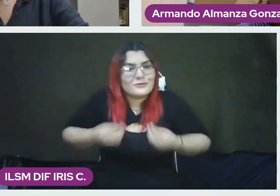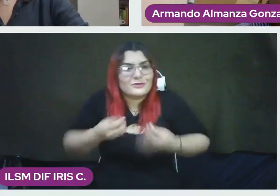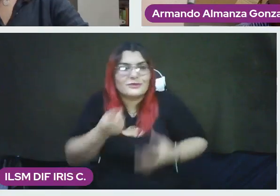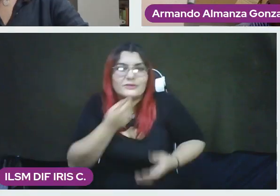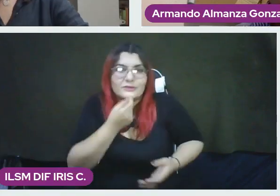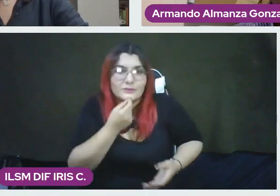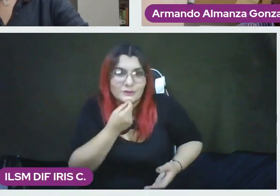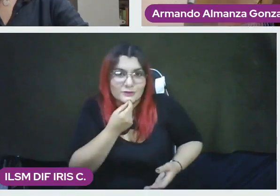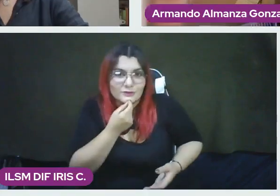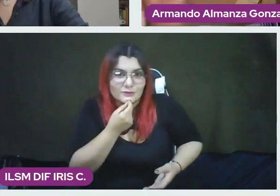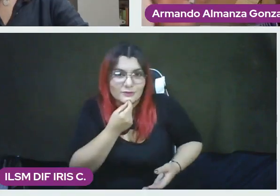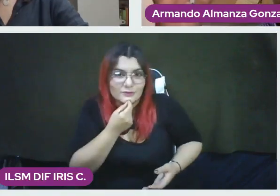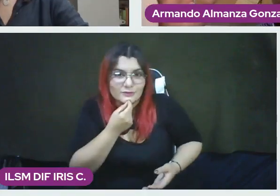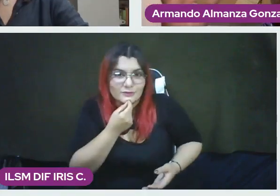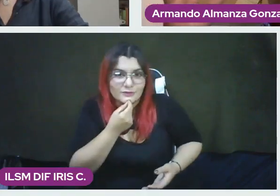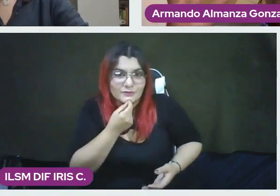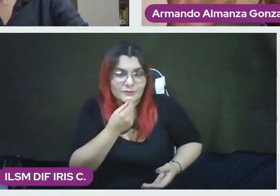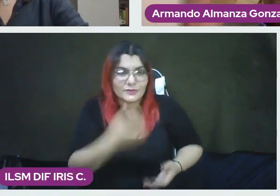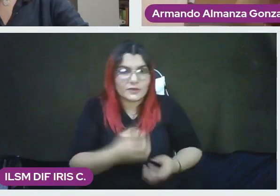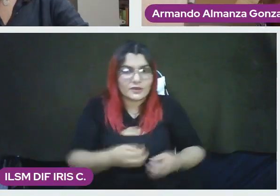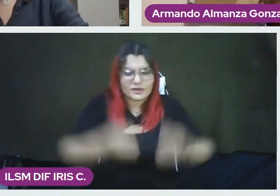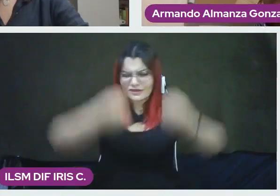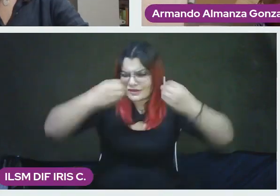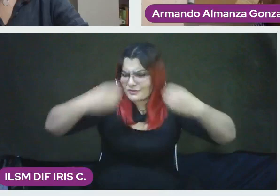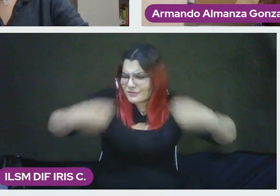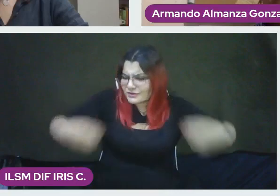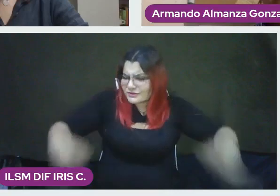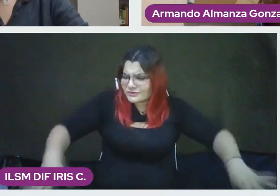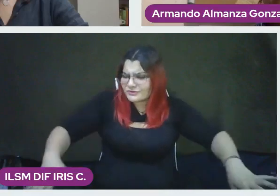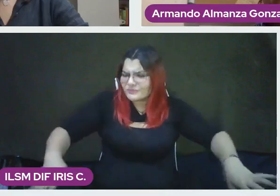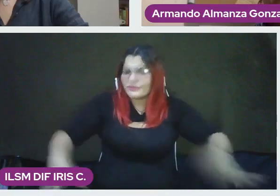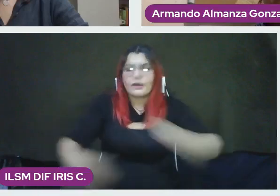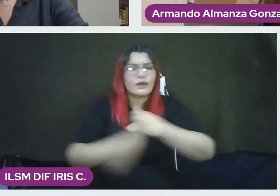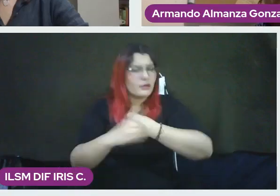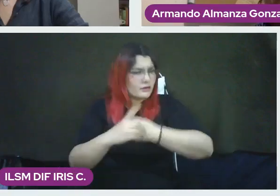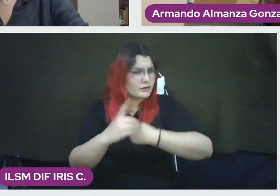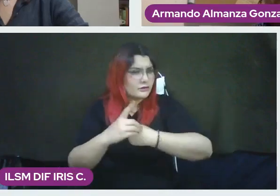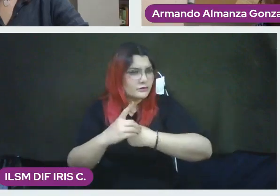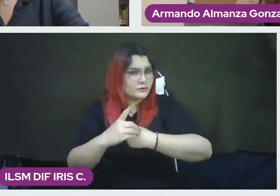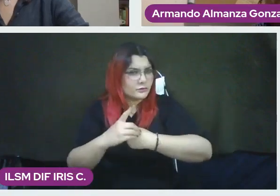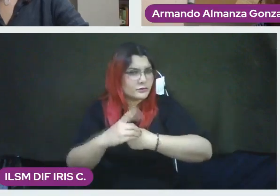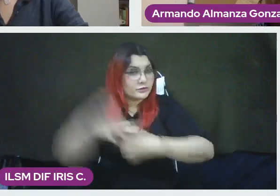que uno como adulto deja de tener en algunos momentos, ¿no?